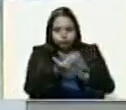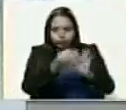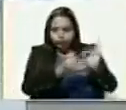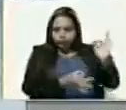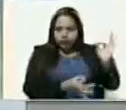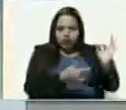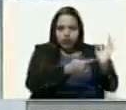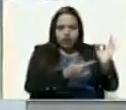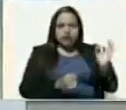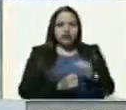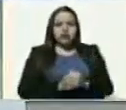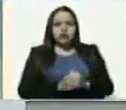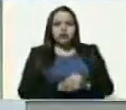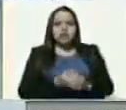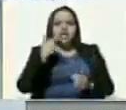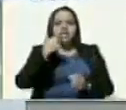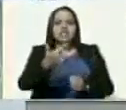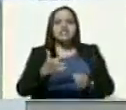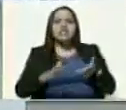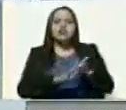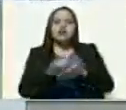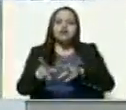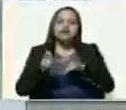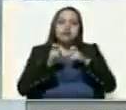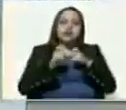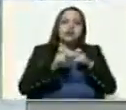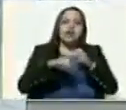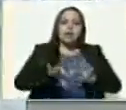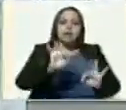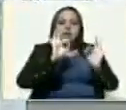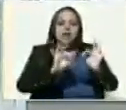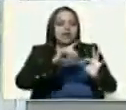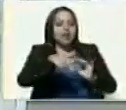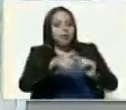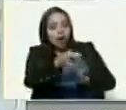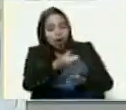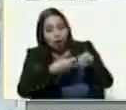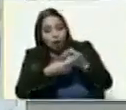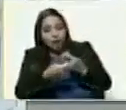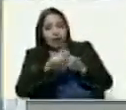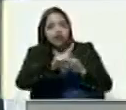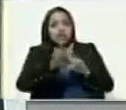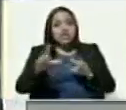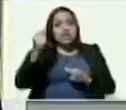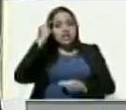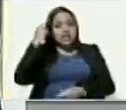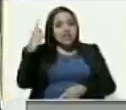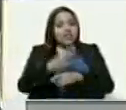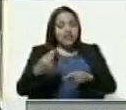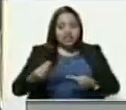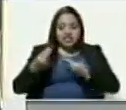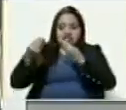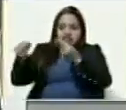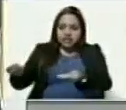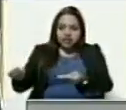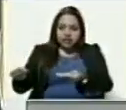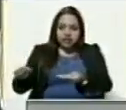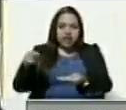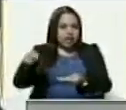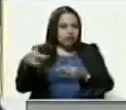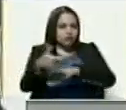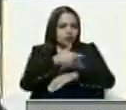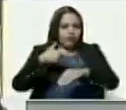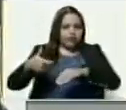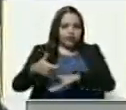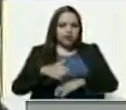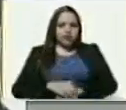con su calificativo como agente de percepción, le cobra al consumidor y a los 15 días tiene que entregarle eso al Estado.